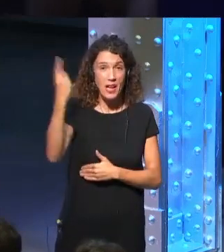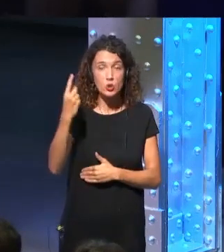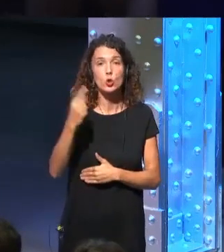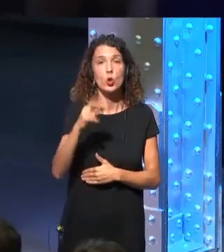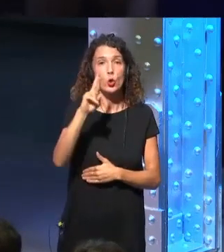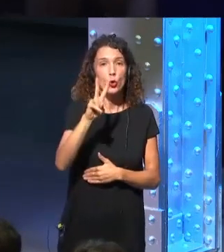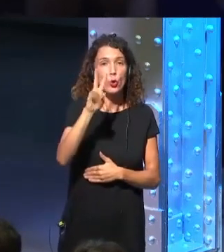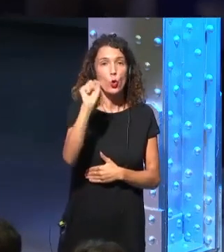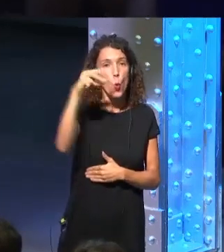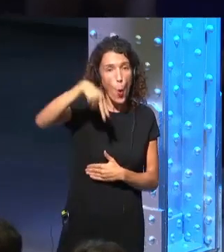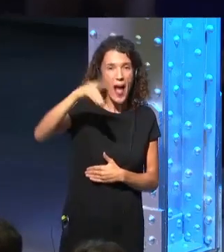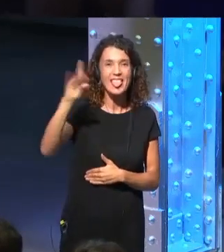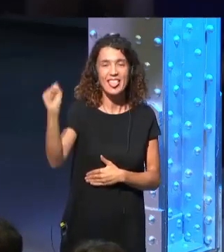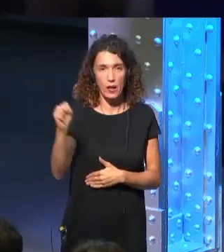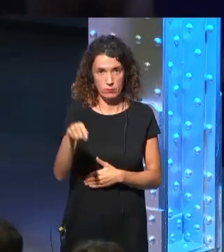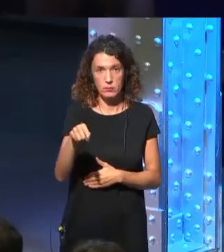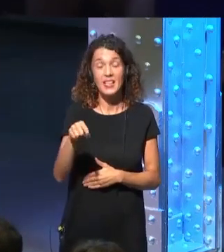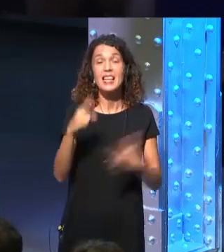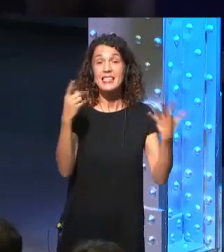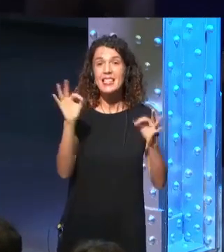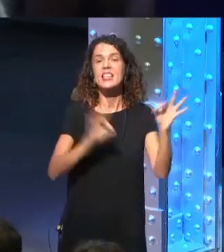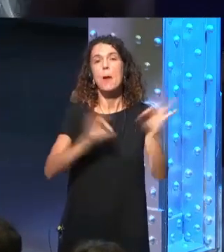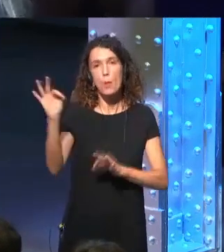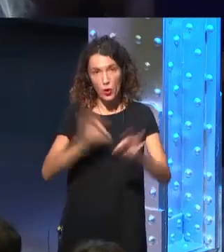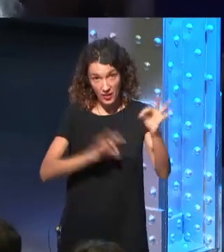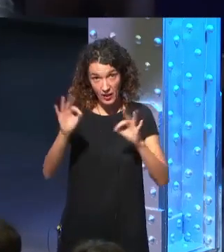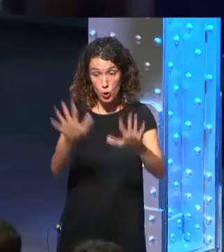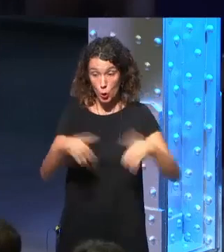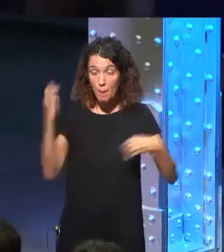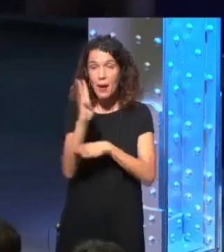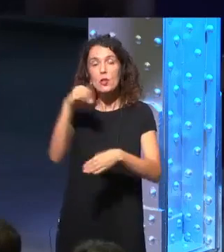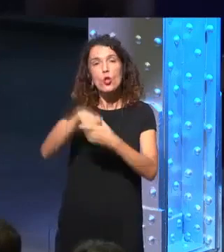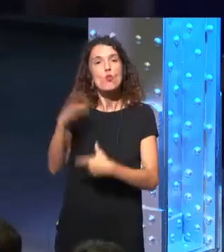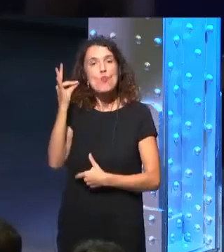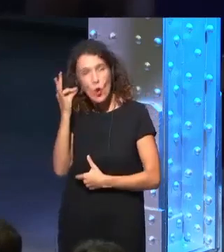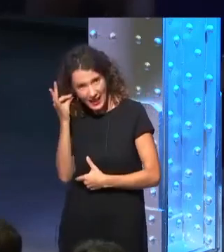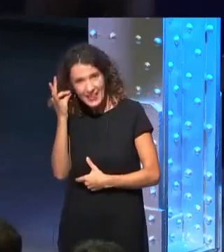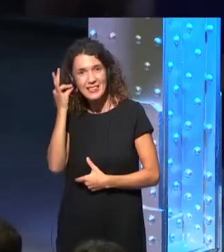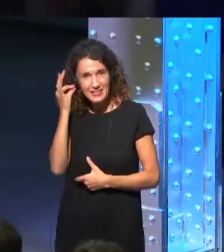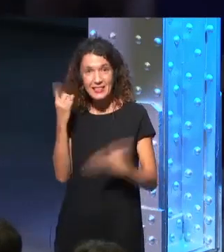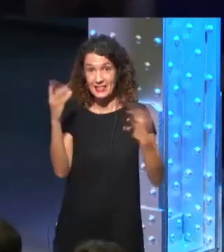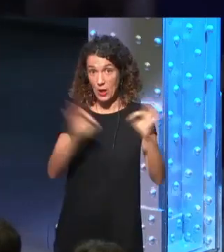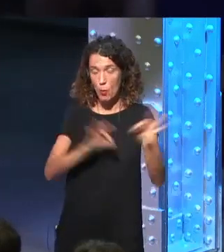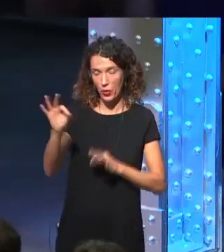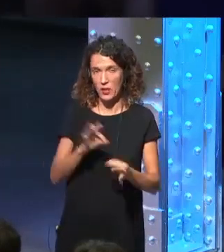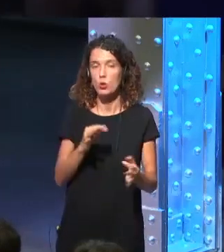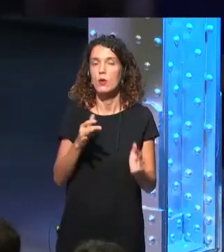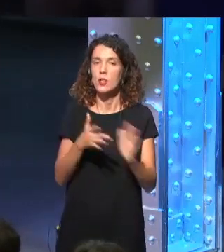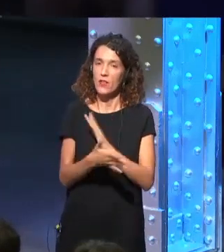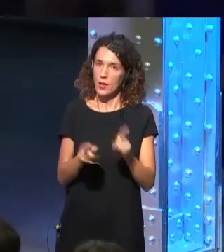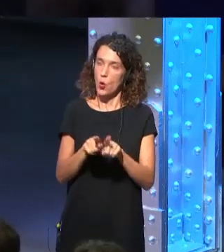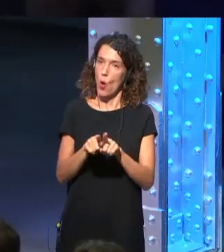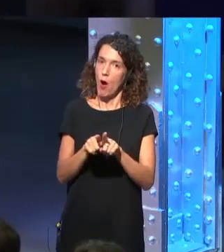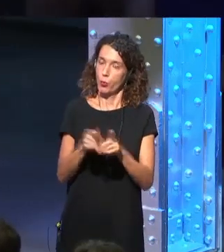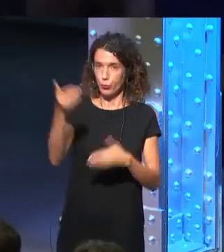es Ruanda, con más del 60% de los parlamentarios. Y aunque esto es un motivo